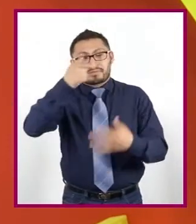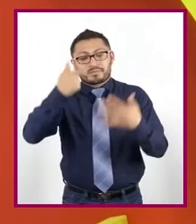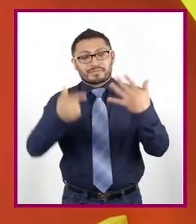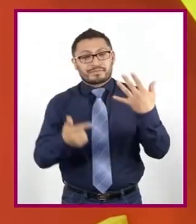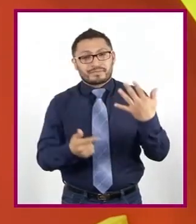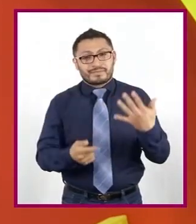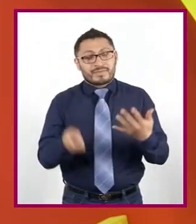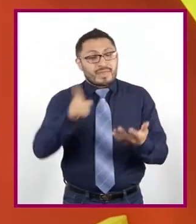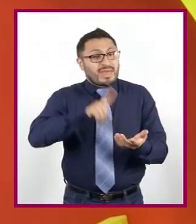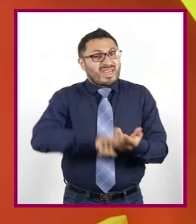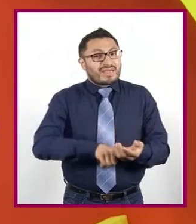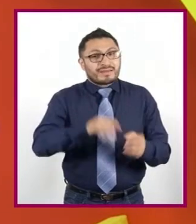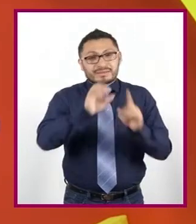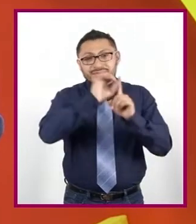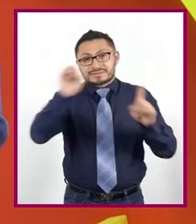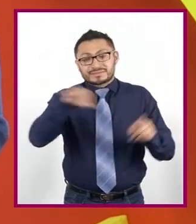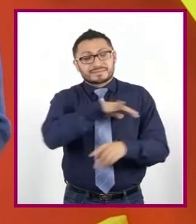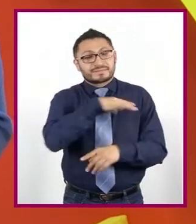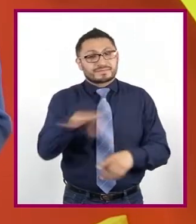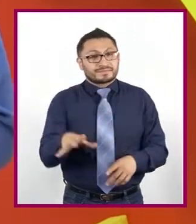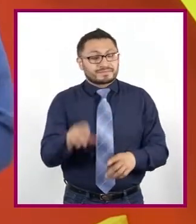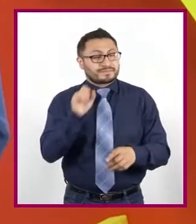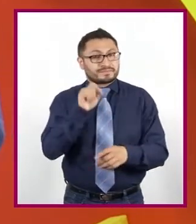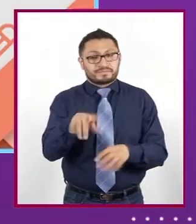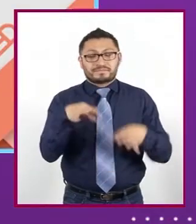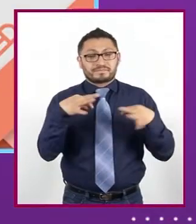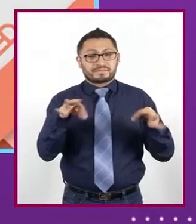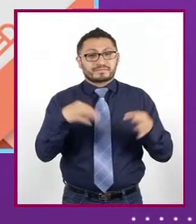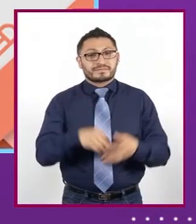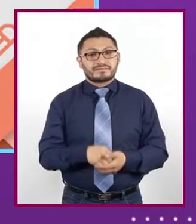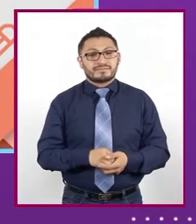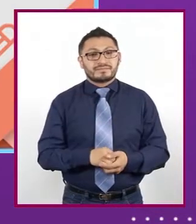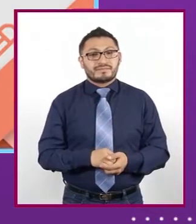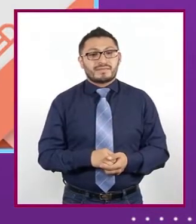partes dentro de la estructura general del mismo documento.